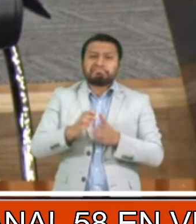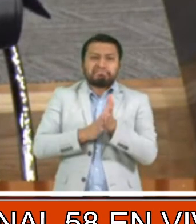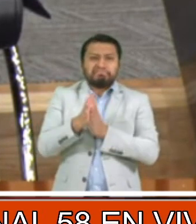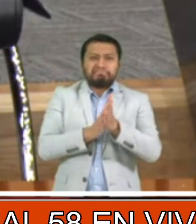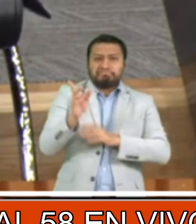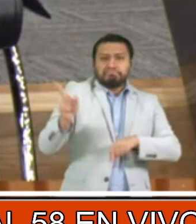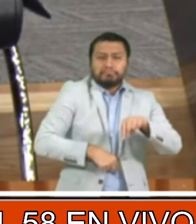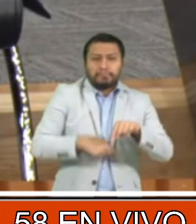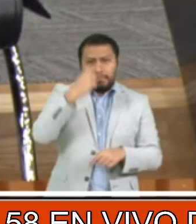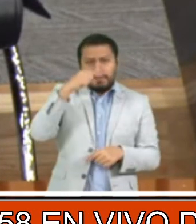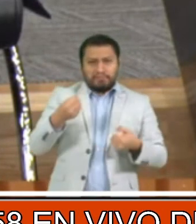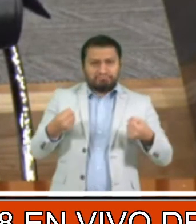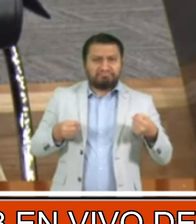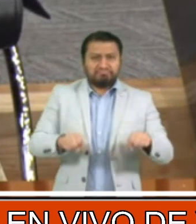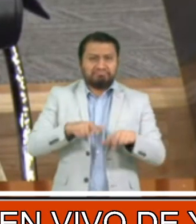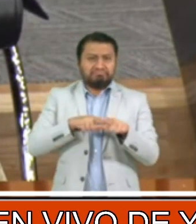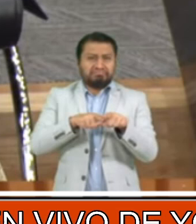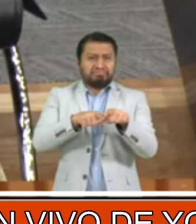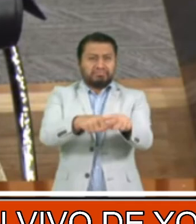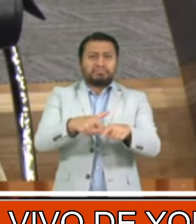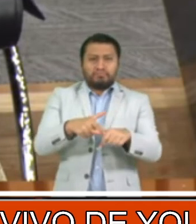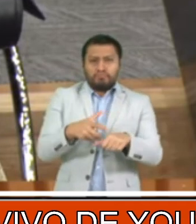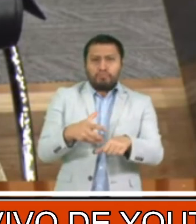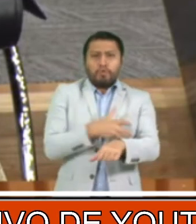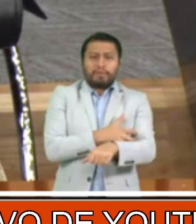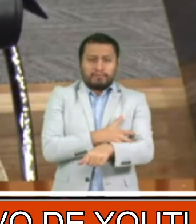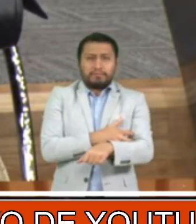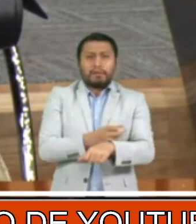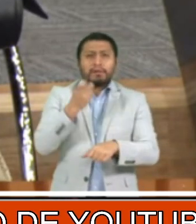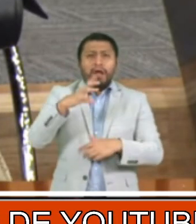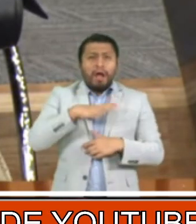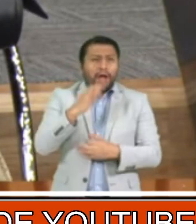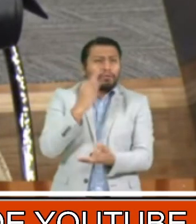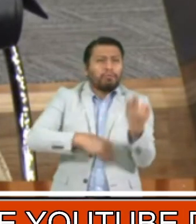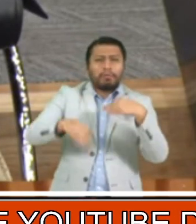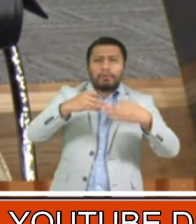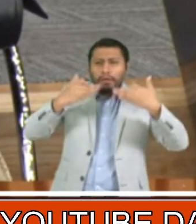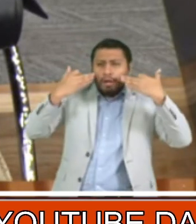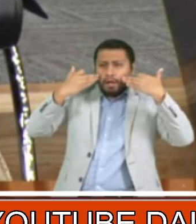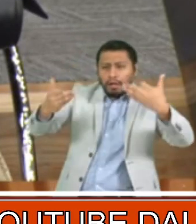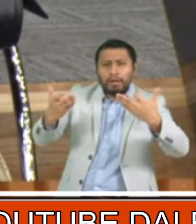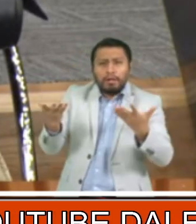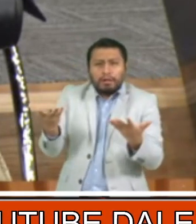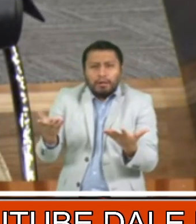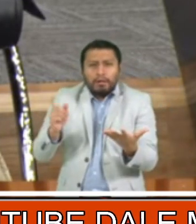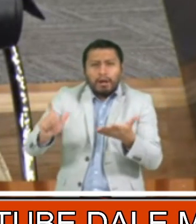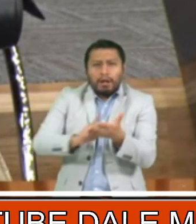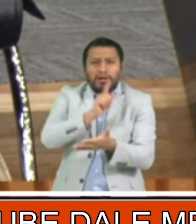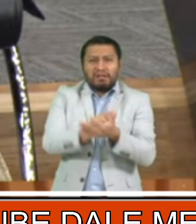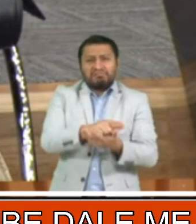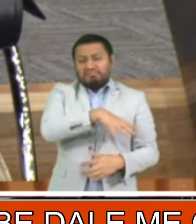Y para ello recurren a acciones ilegales a la vista de todos, en un desprecio total a las